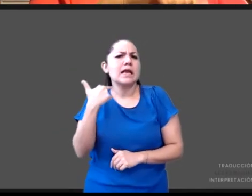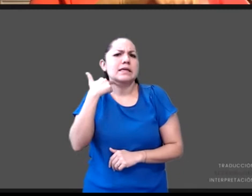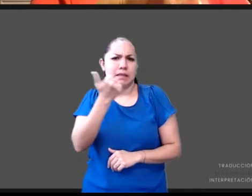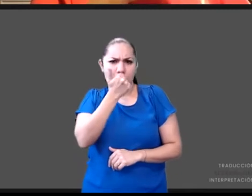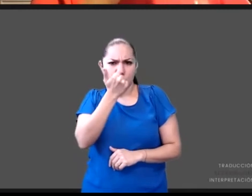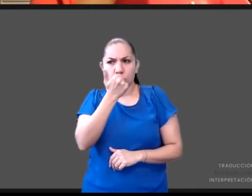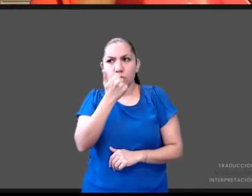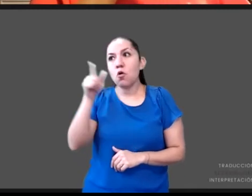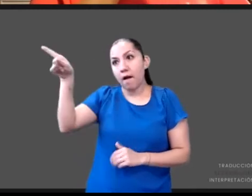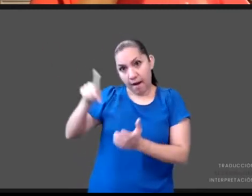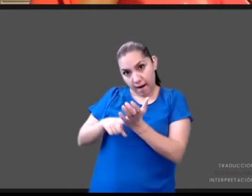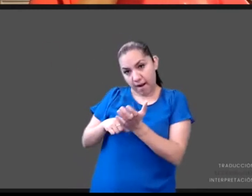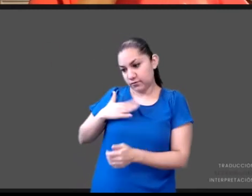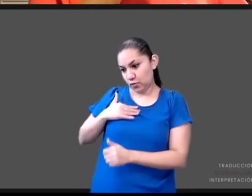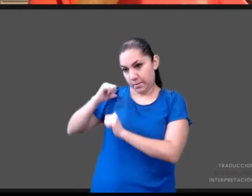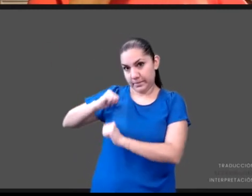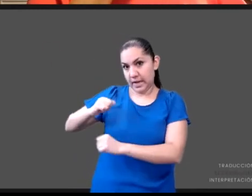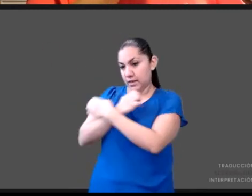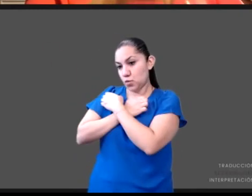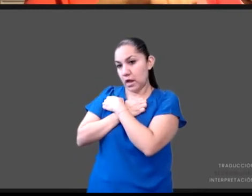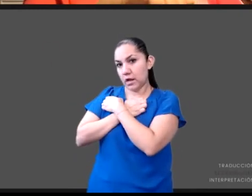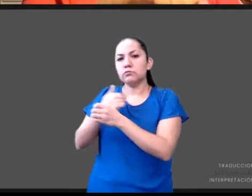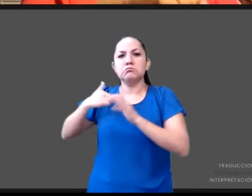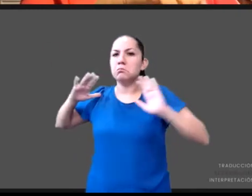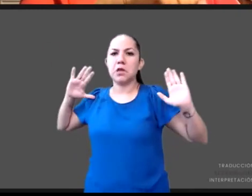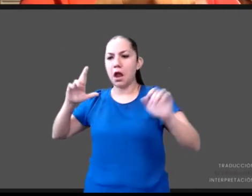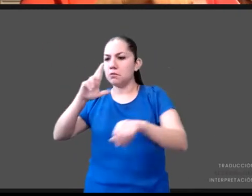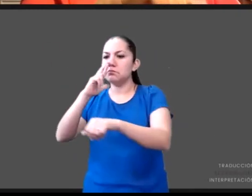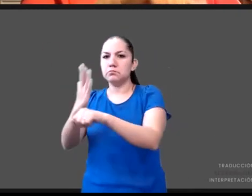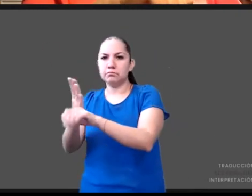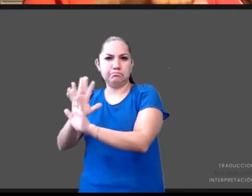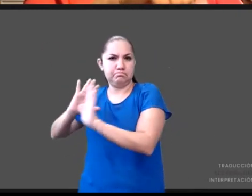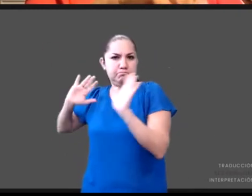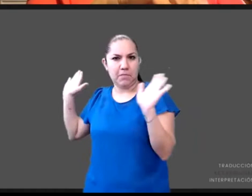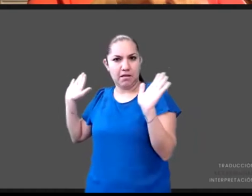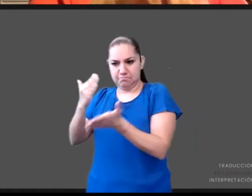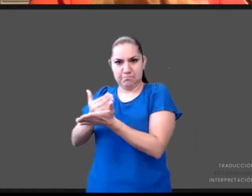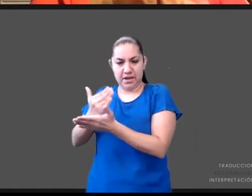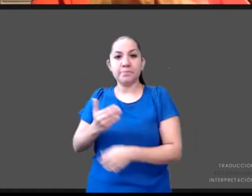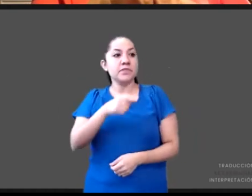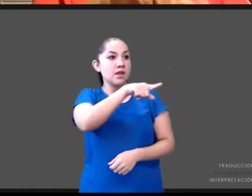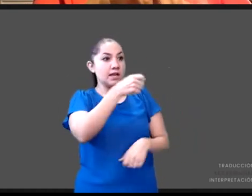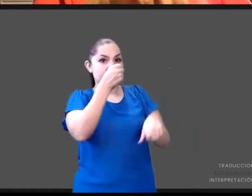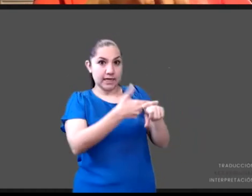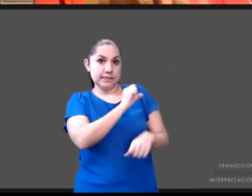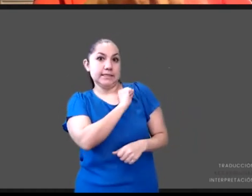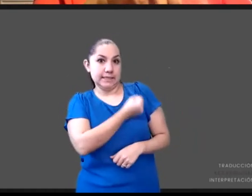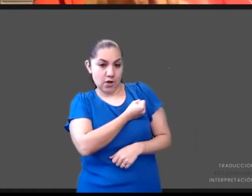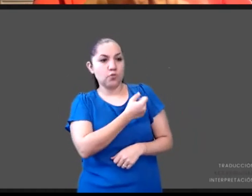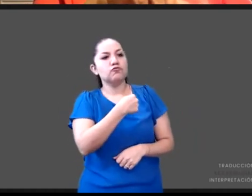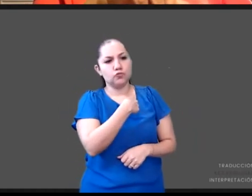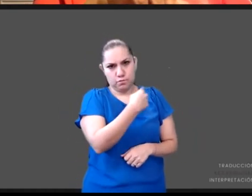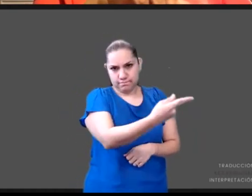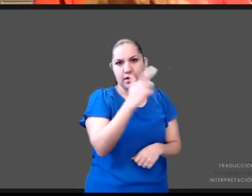paciente, ¿no? Regresará cuando esté enfermo, volverá a esa categoría. Una y otra y otra y otra categoría ha